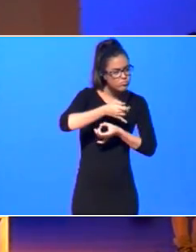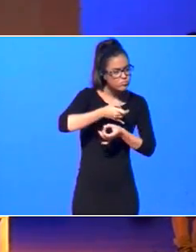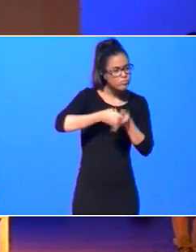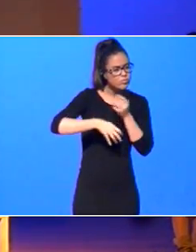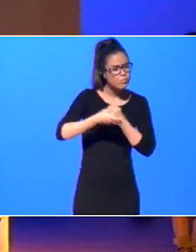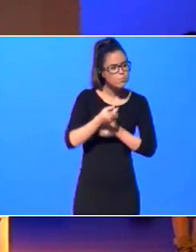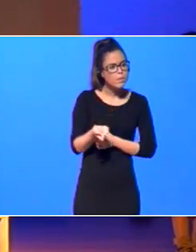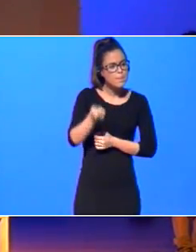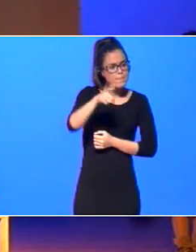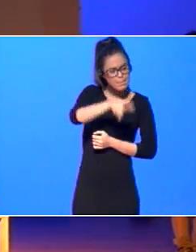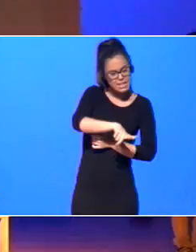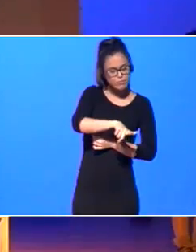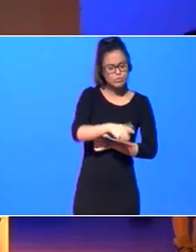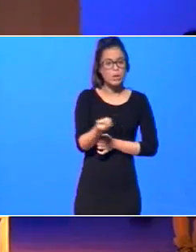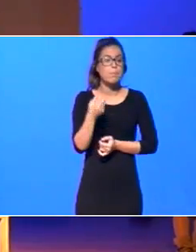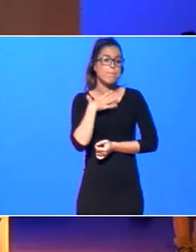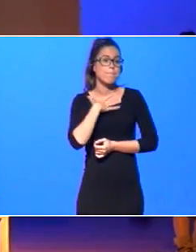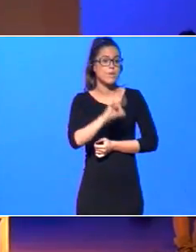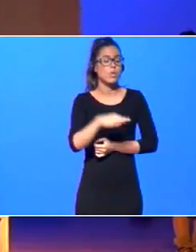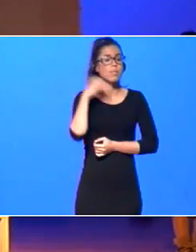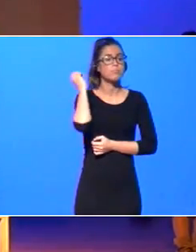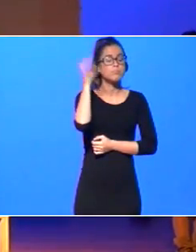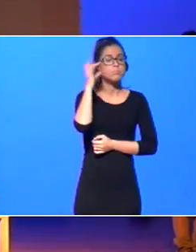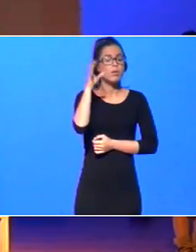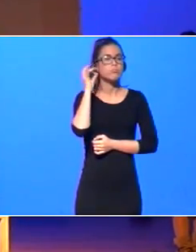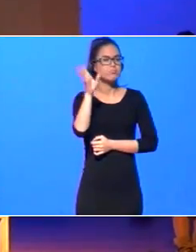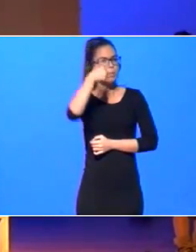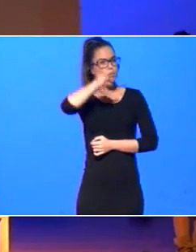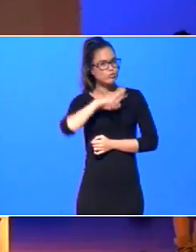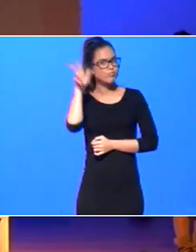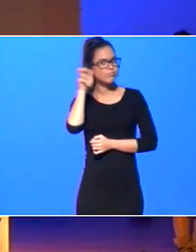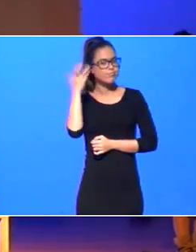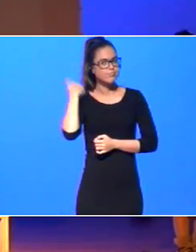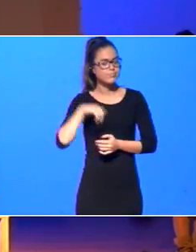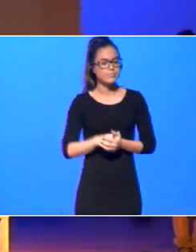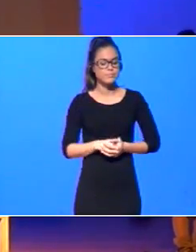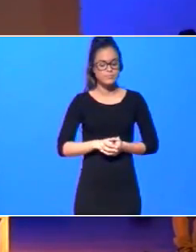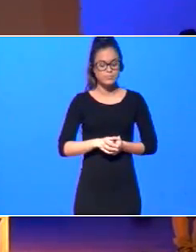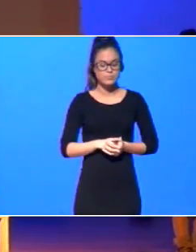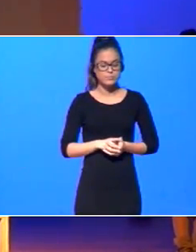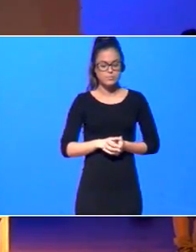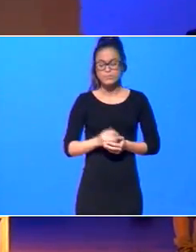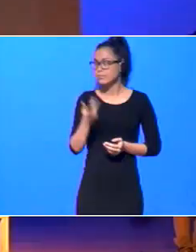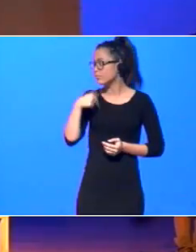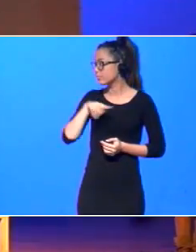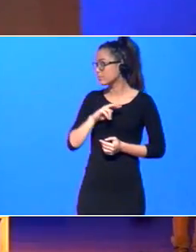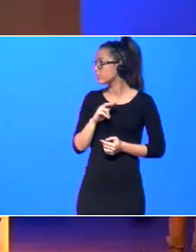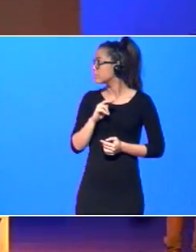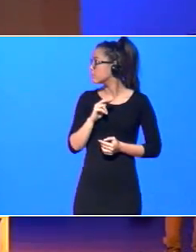kongreso batean edo beste jardunaldi batean entzun duzuena. Ikusiko duzue pantailan.